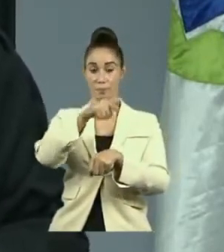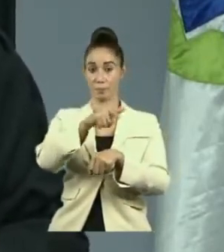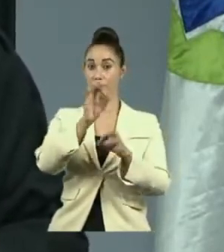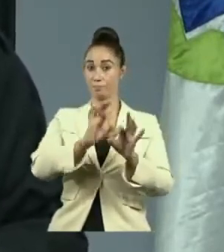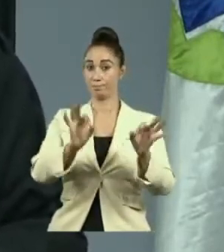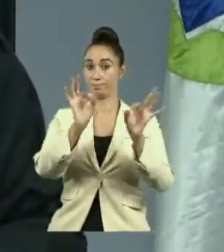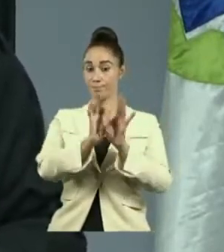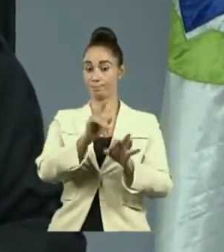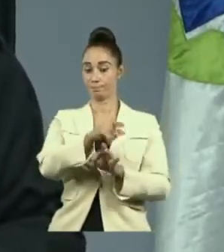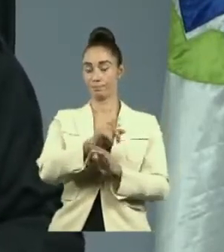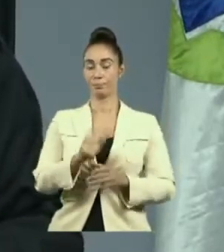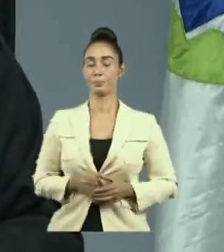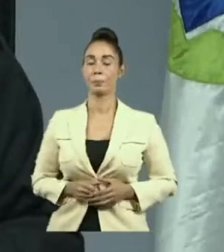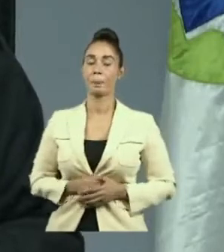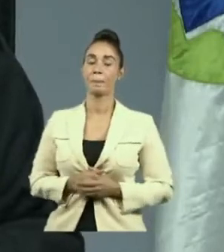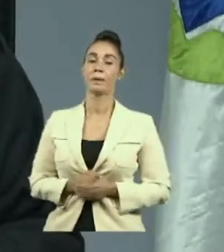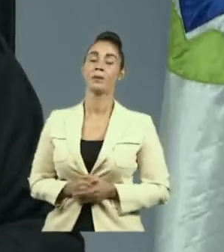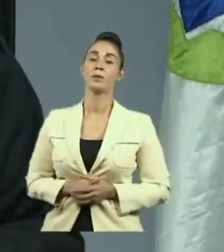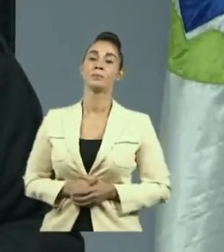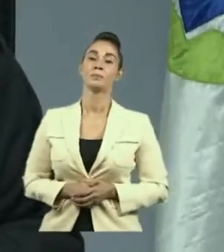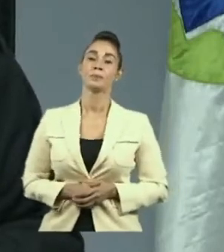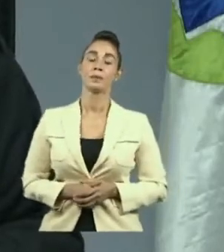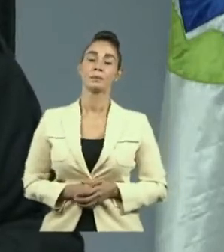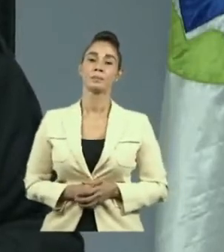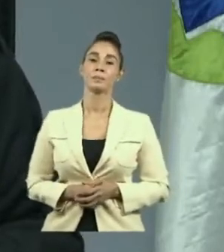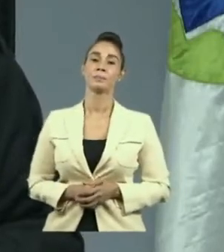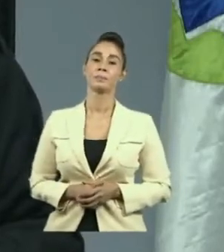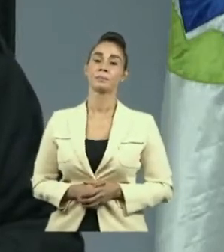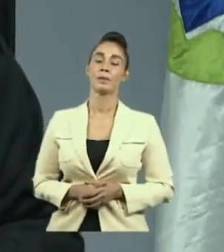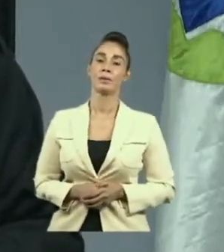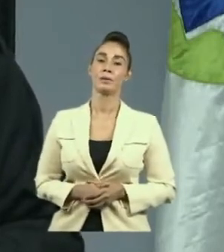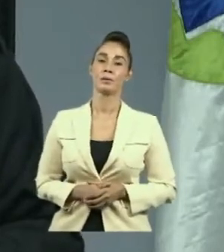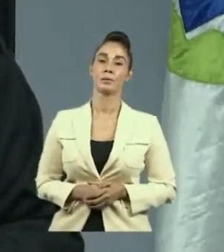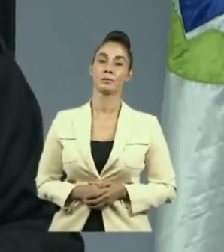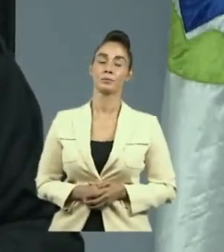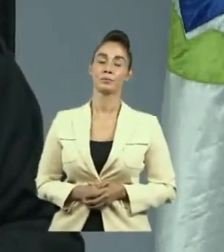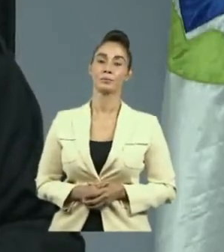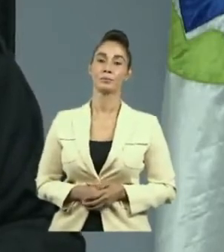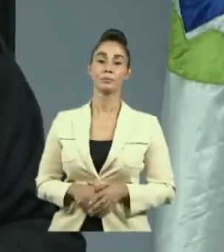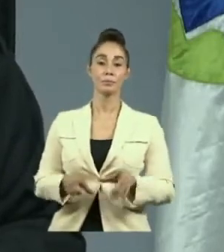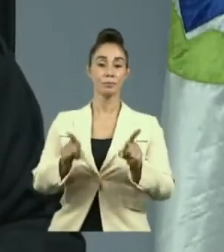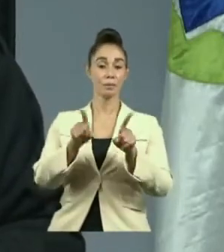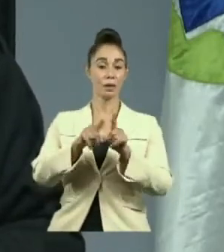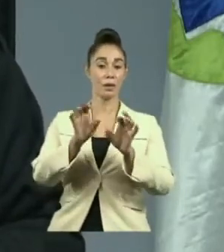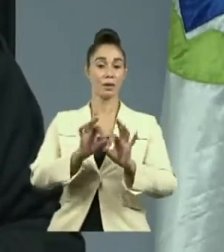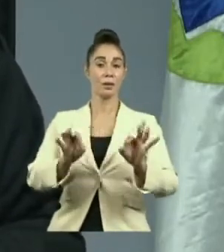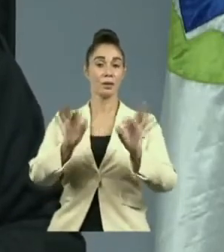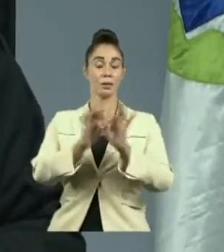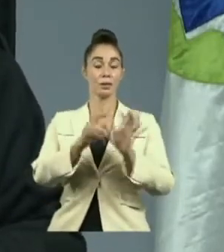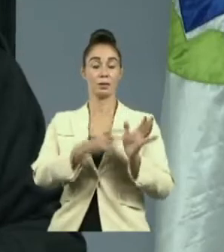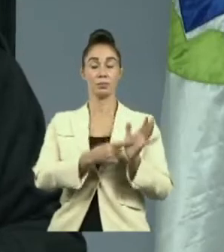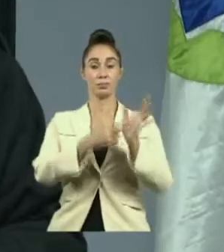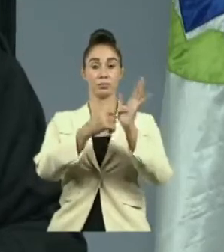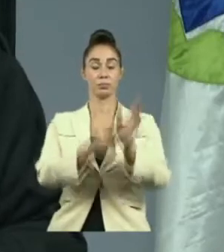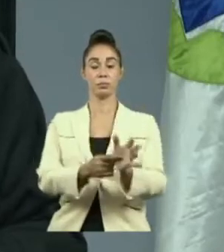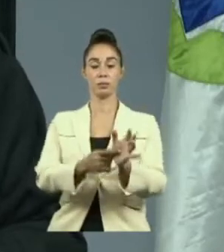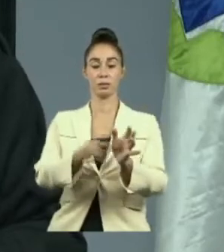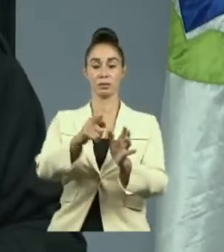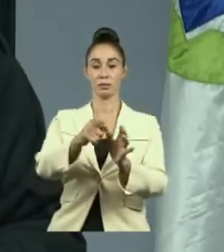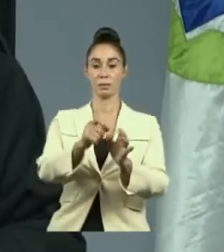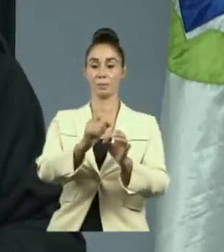importante es resaltar que dentro de las labores de prevención se están reforzando las zonas